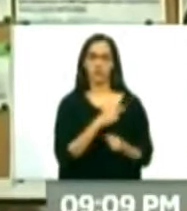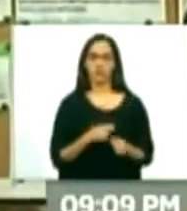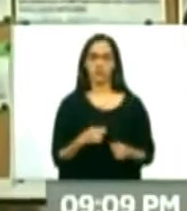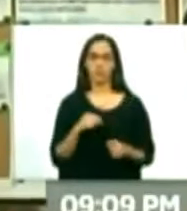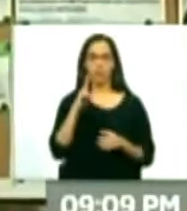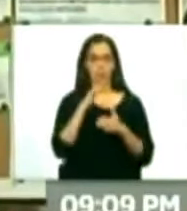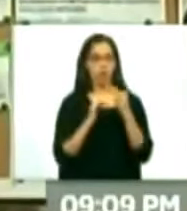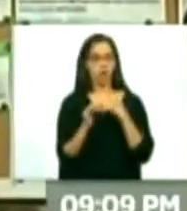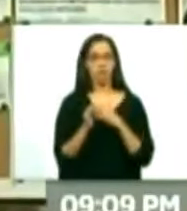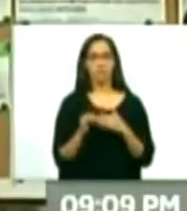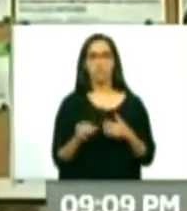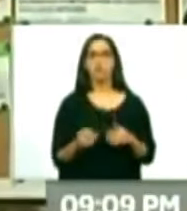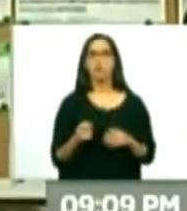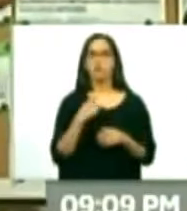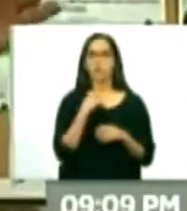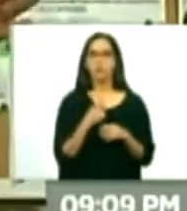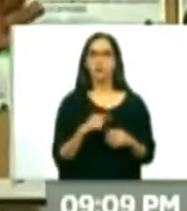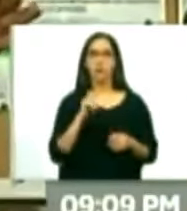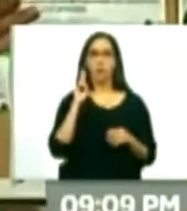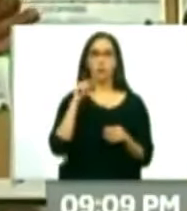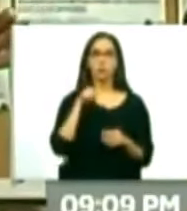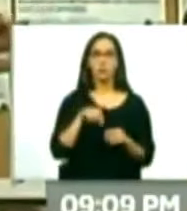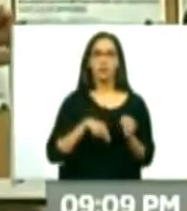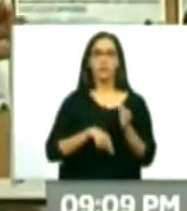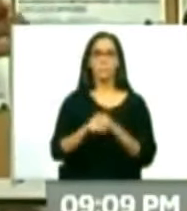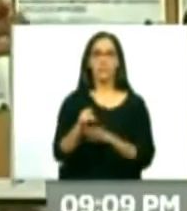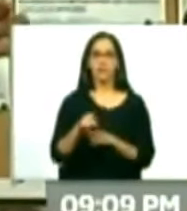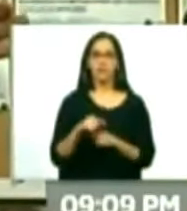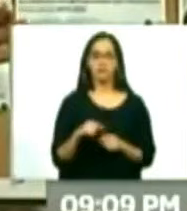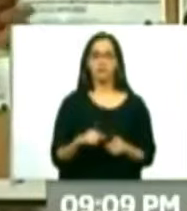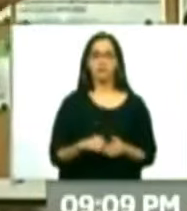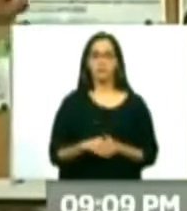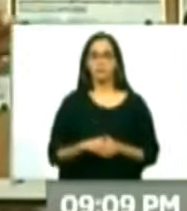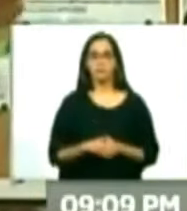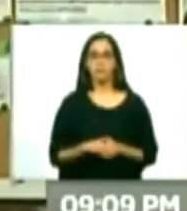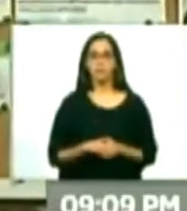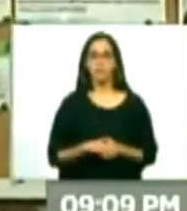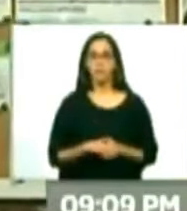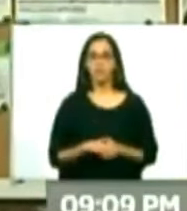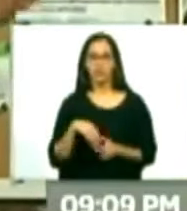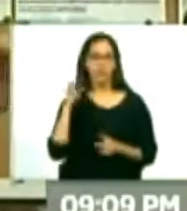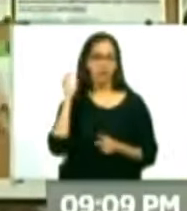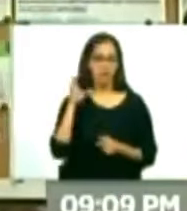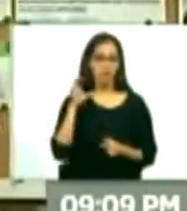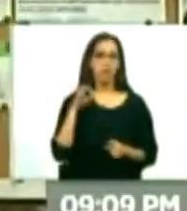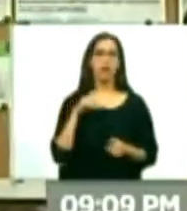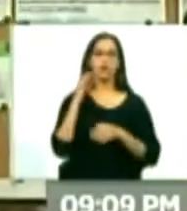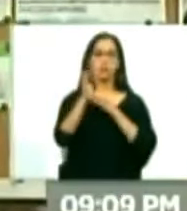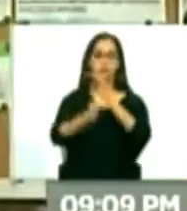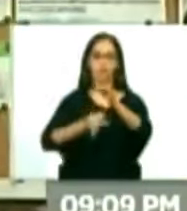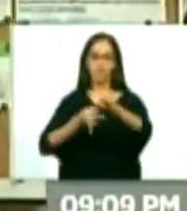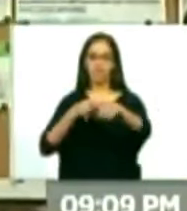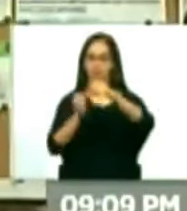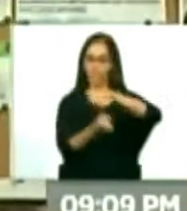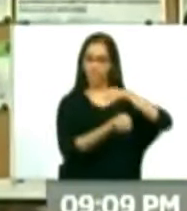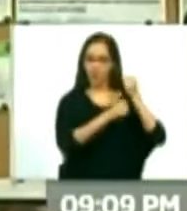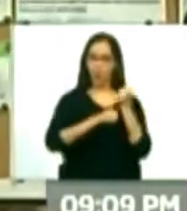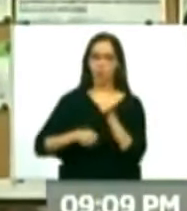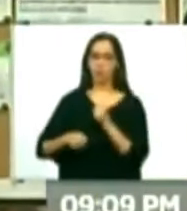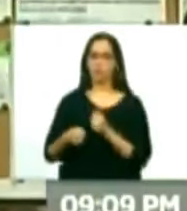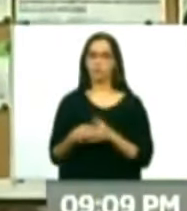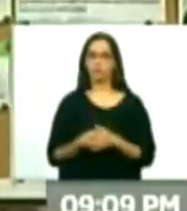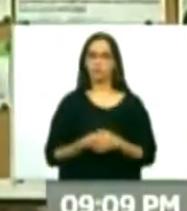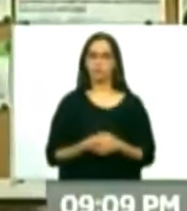UNEFA. Y me dijeron, usted va para el estado del Tamacuro. ¿Tú no eras gobernadora